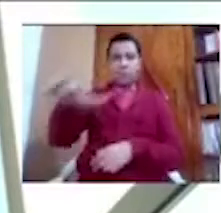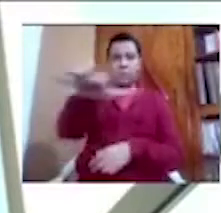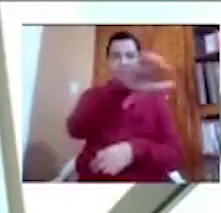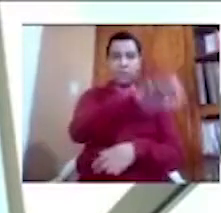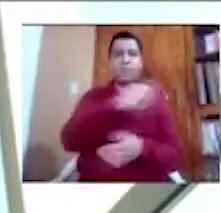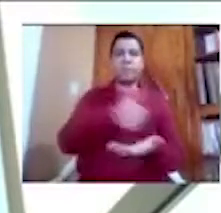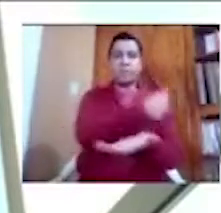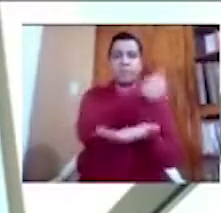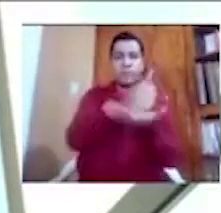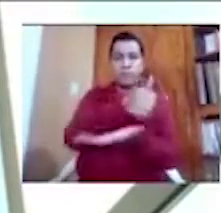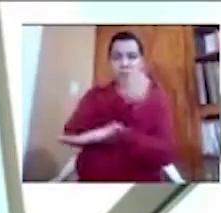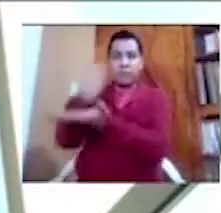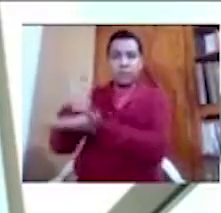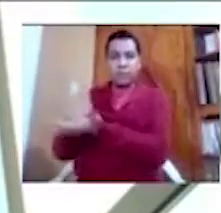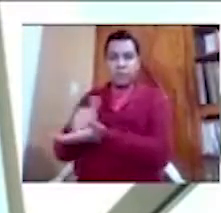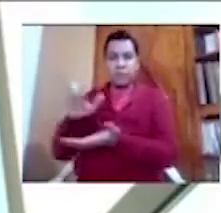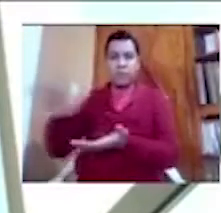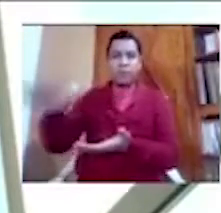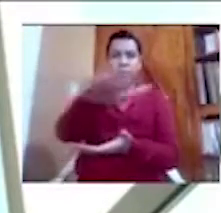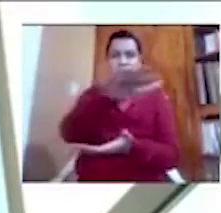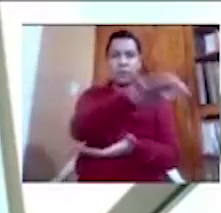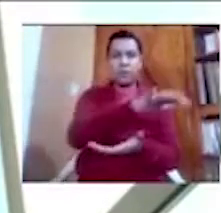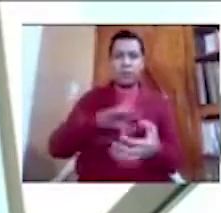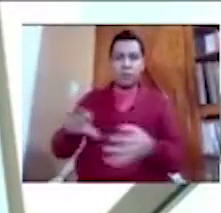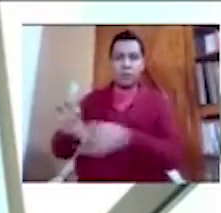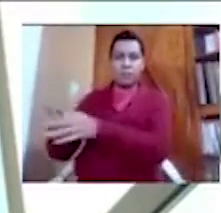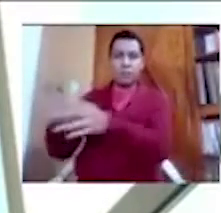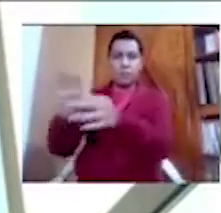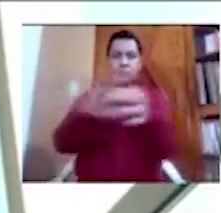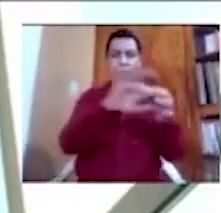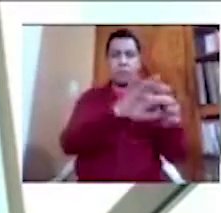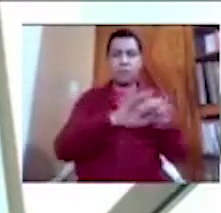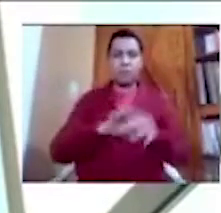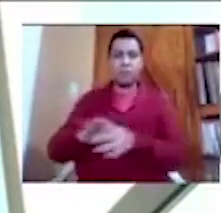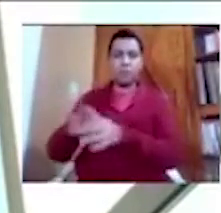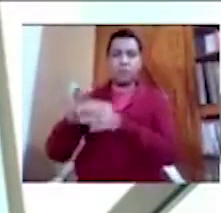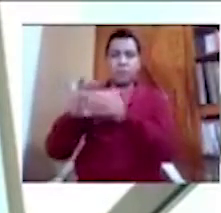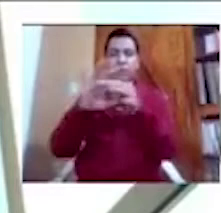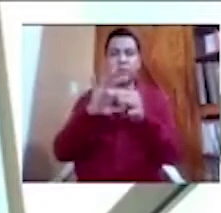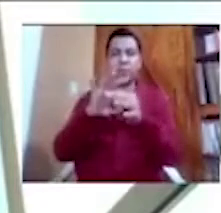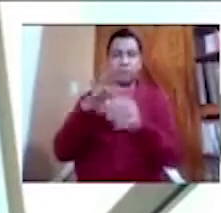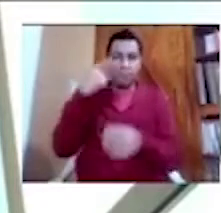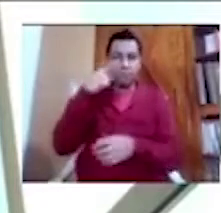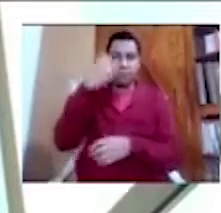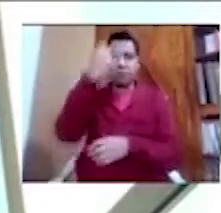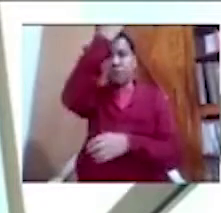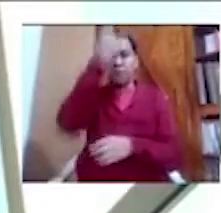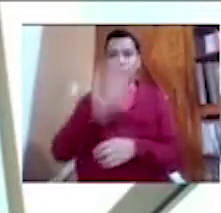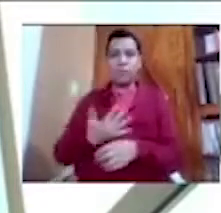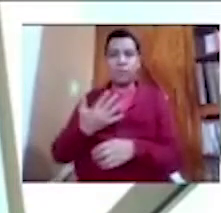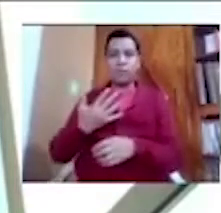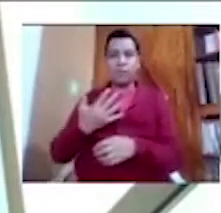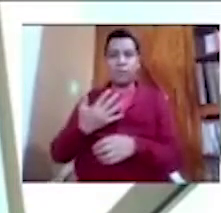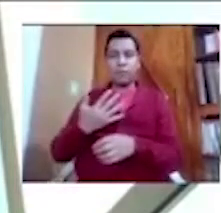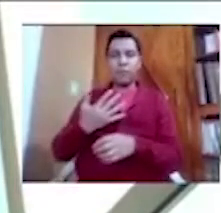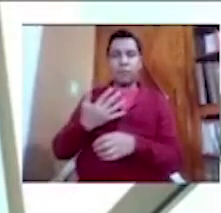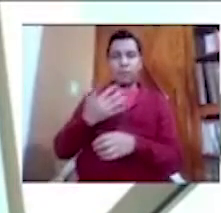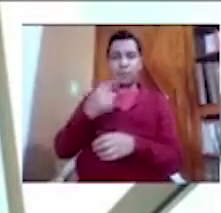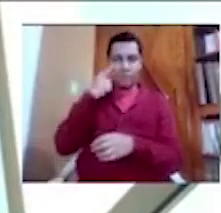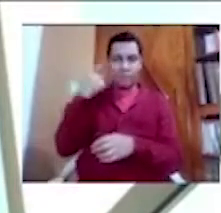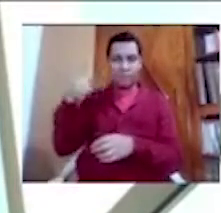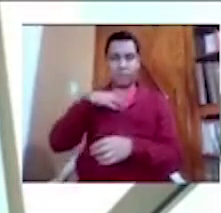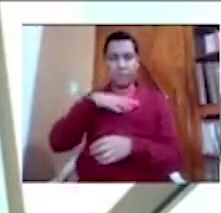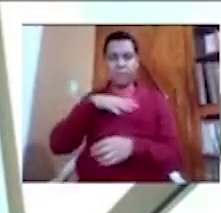les parece bien, empezamos con las imágenes. Me gustaría proyectar algunas imágenes alusivas al tema